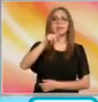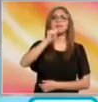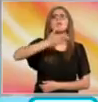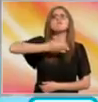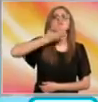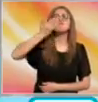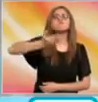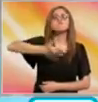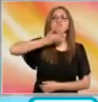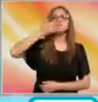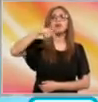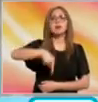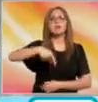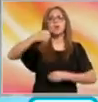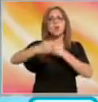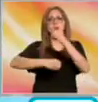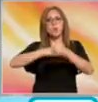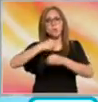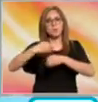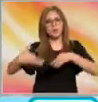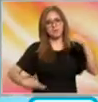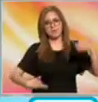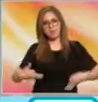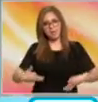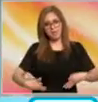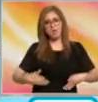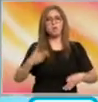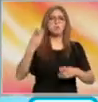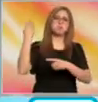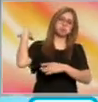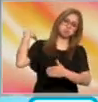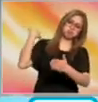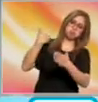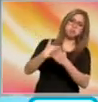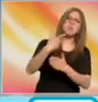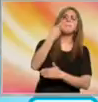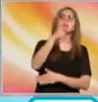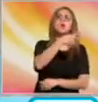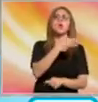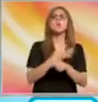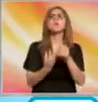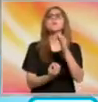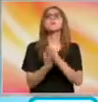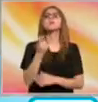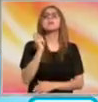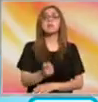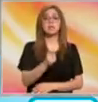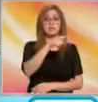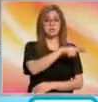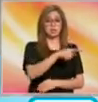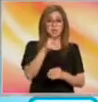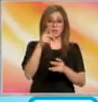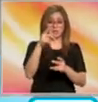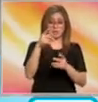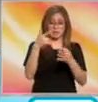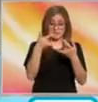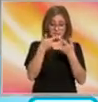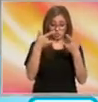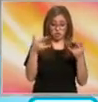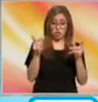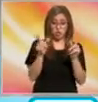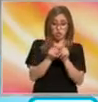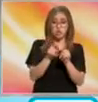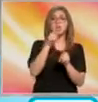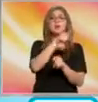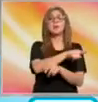México. Esta versión, Es más ¿qué tal? chiquita. Sí. Ok. Es con gente no famosa, está muy bien